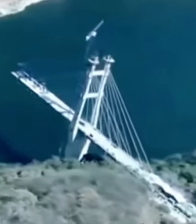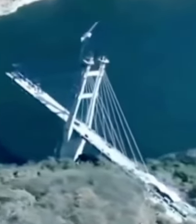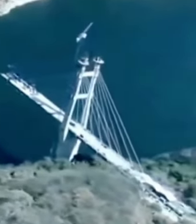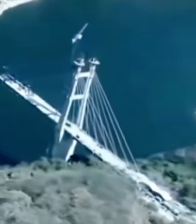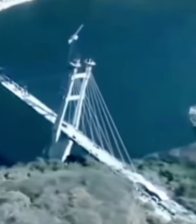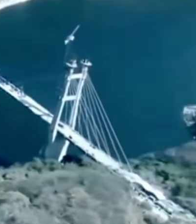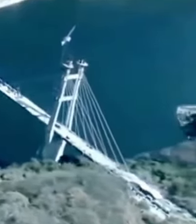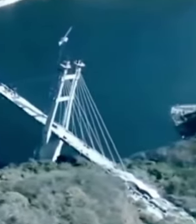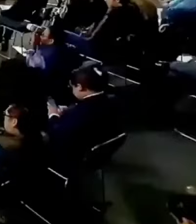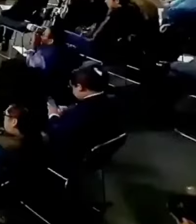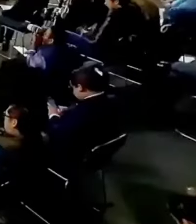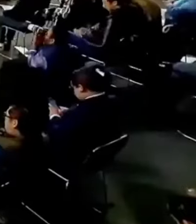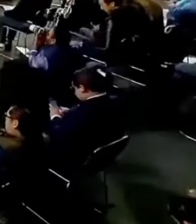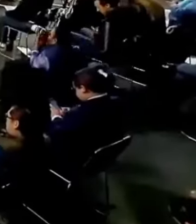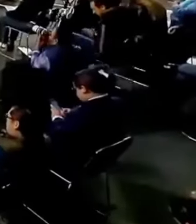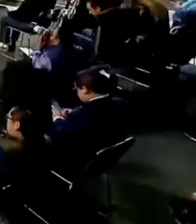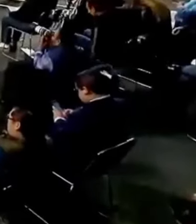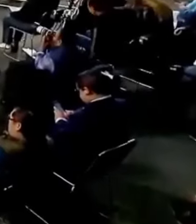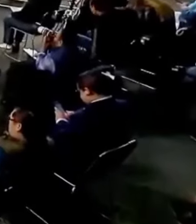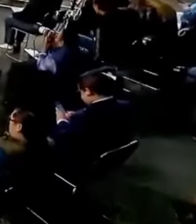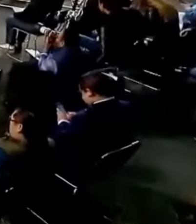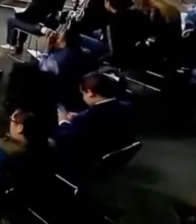Ah, mire,